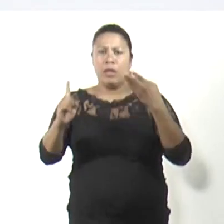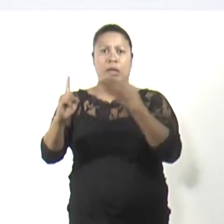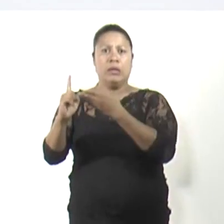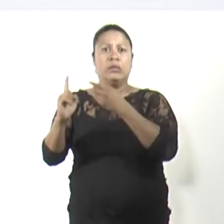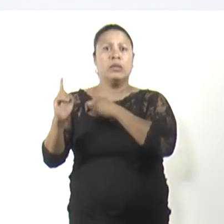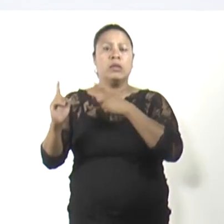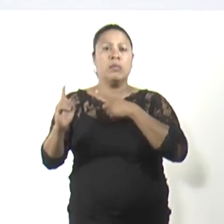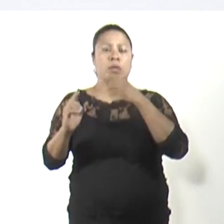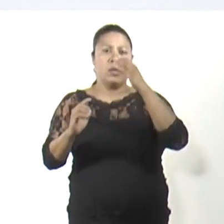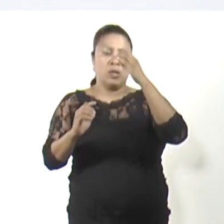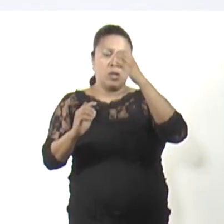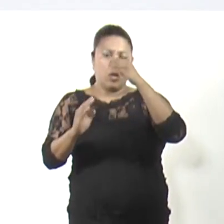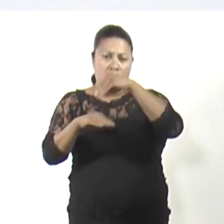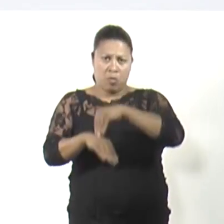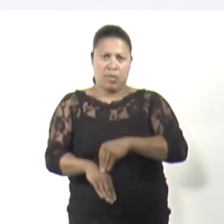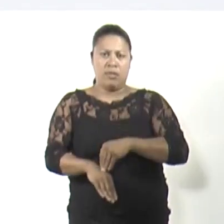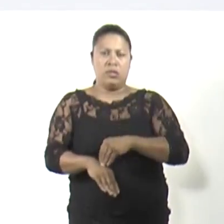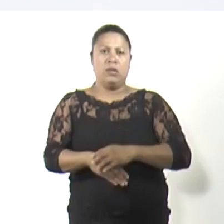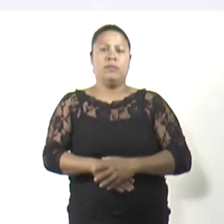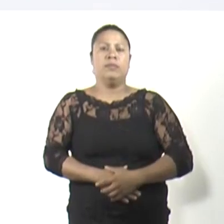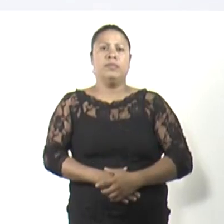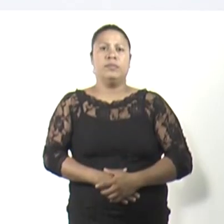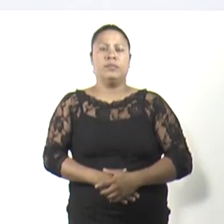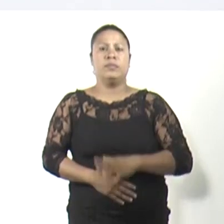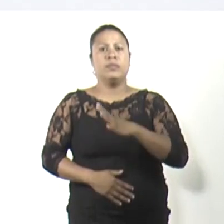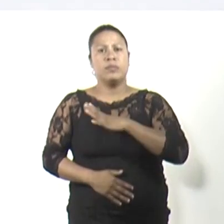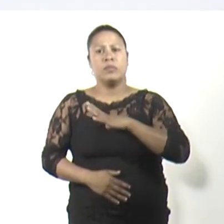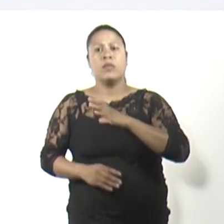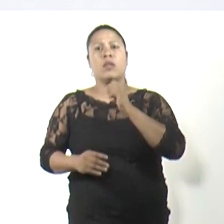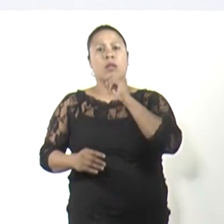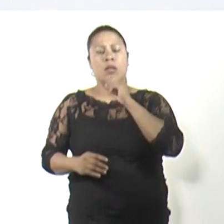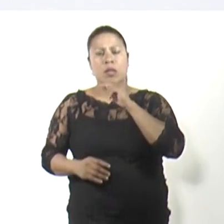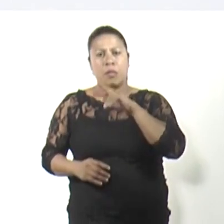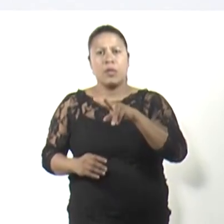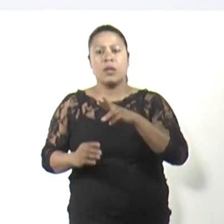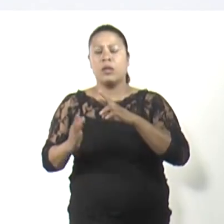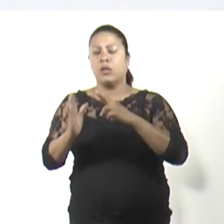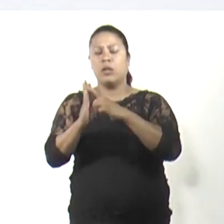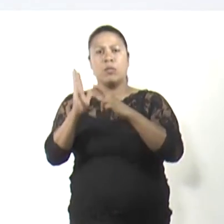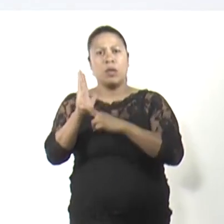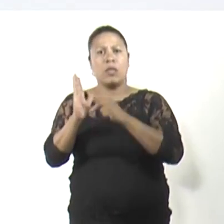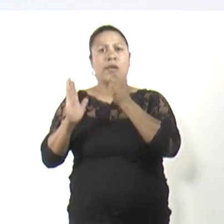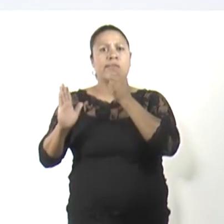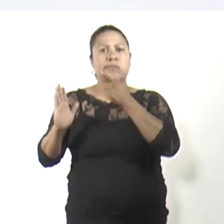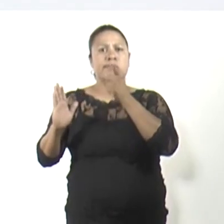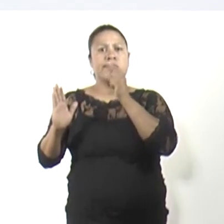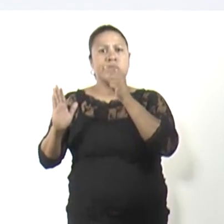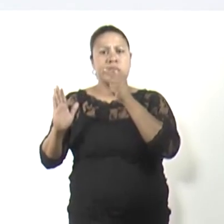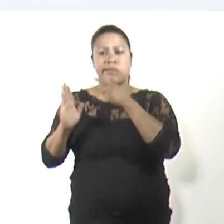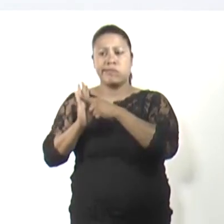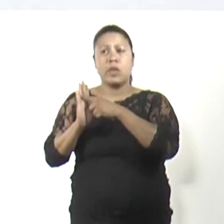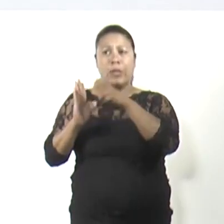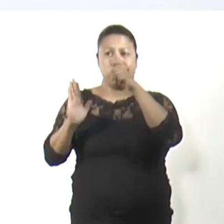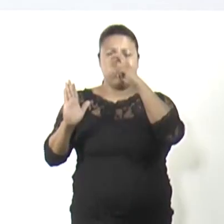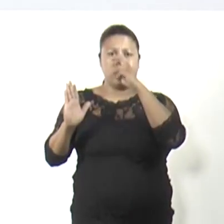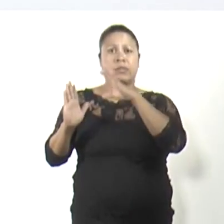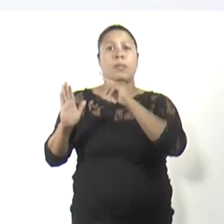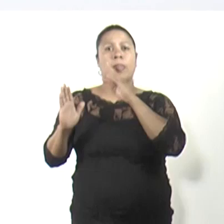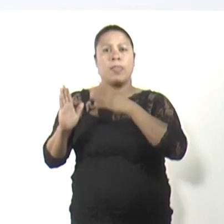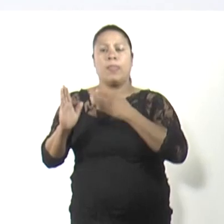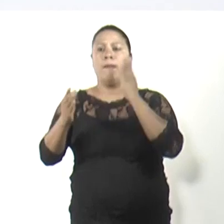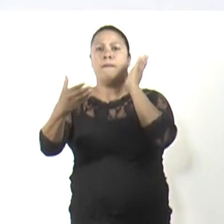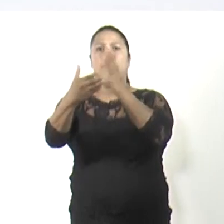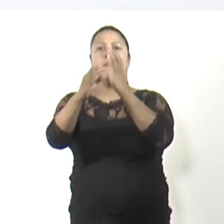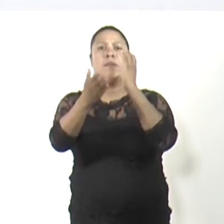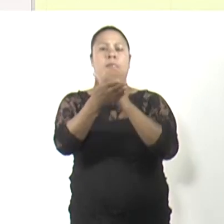los centros urbanos, reglamentos de tránsito, por ejemplo, y que son documentos escritos. En la biblioteca también.